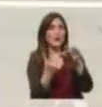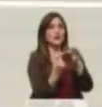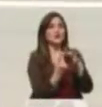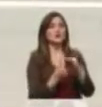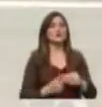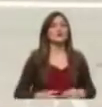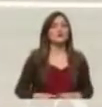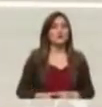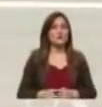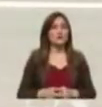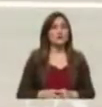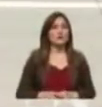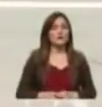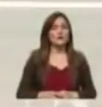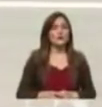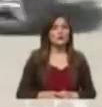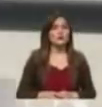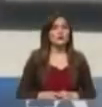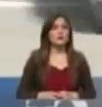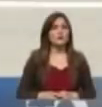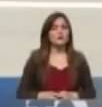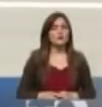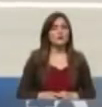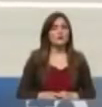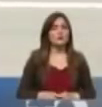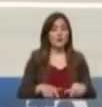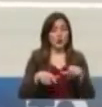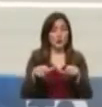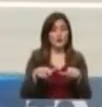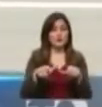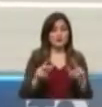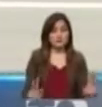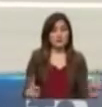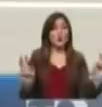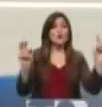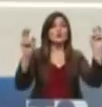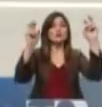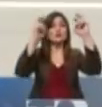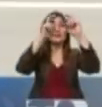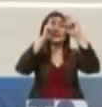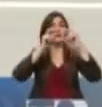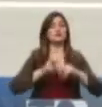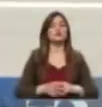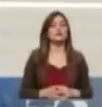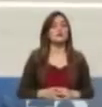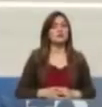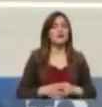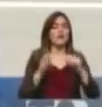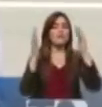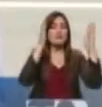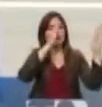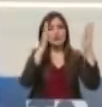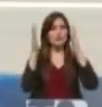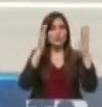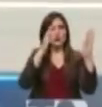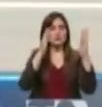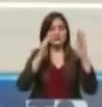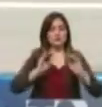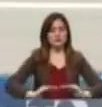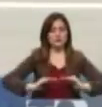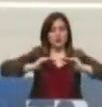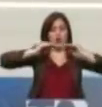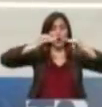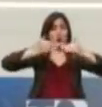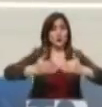En los sitios donde está previsto que exista un paso peatonal elevado, de momento hemos generado de manera temporal reductores de